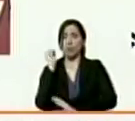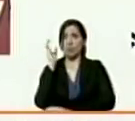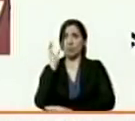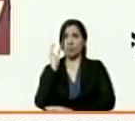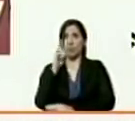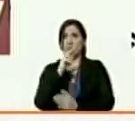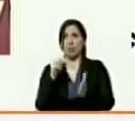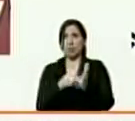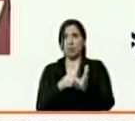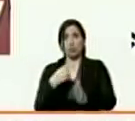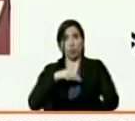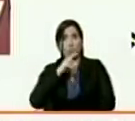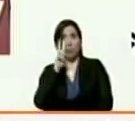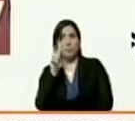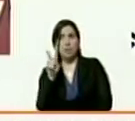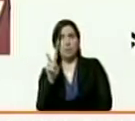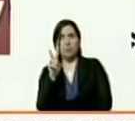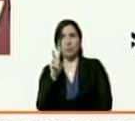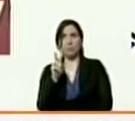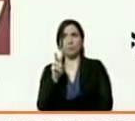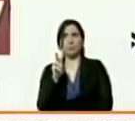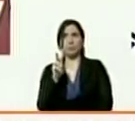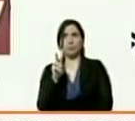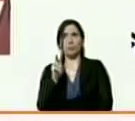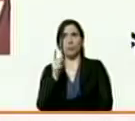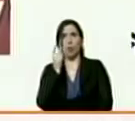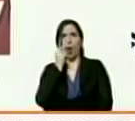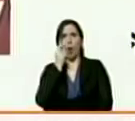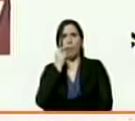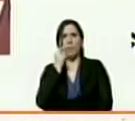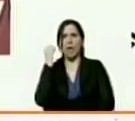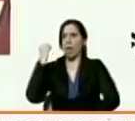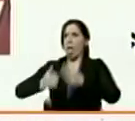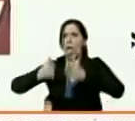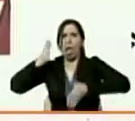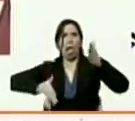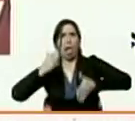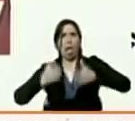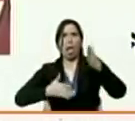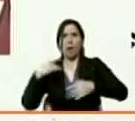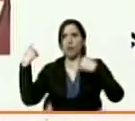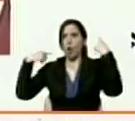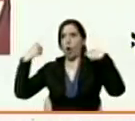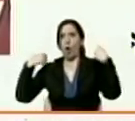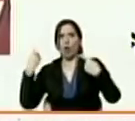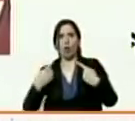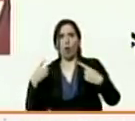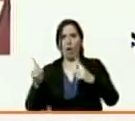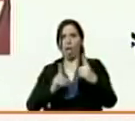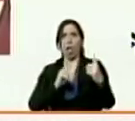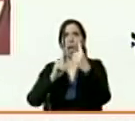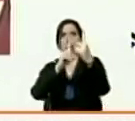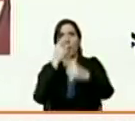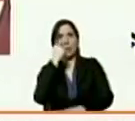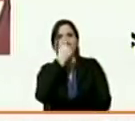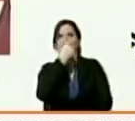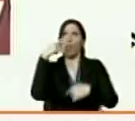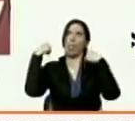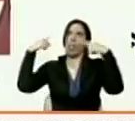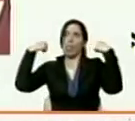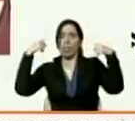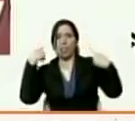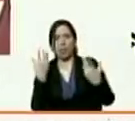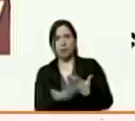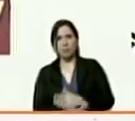nosotros vimos a un señor corriendo como un loco detrás de otro, los ojos desorbitados